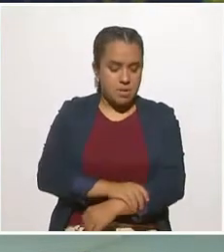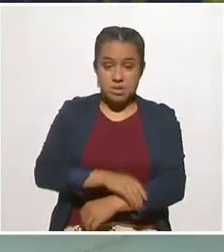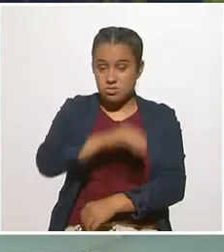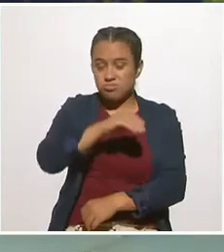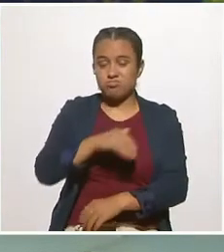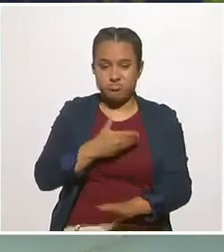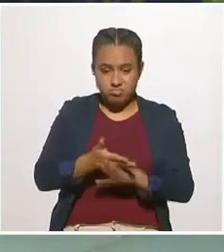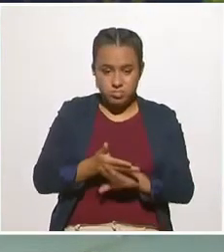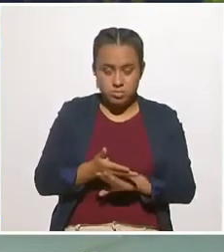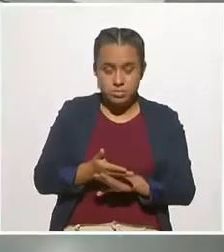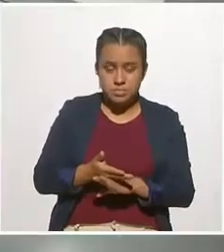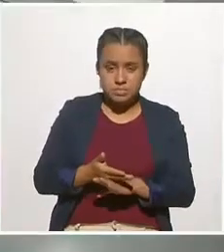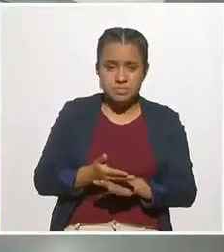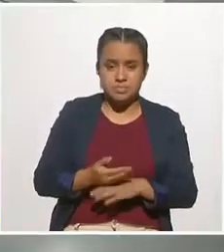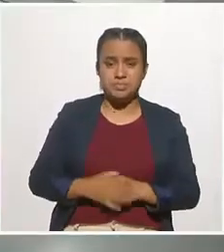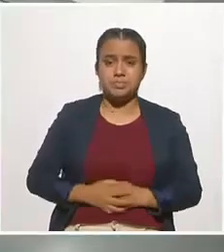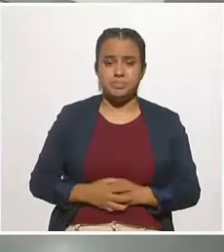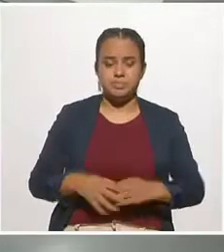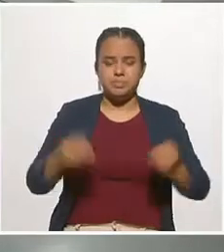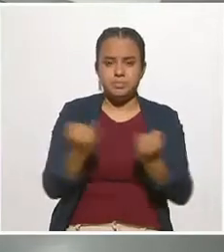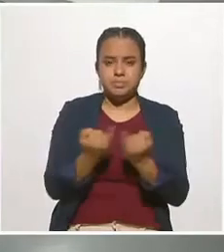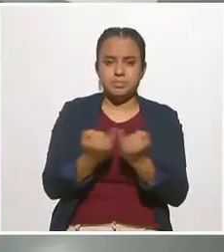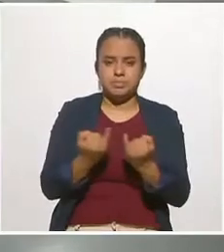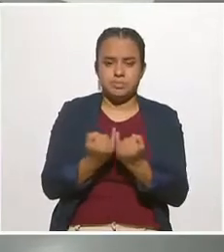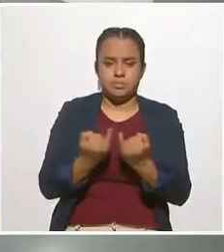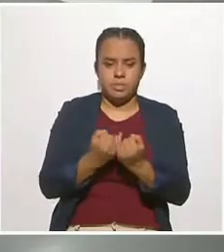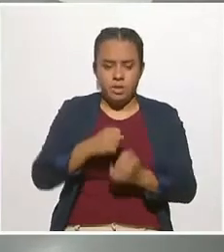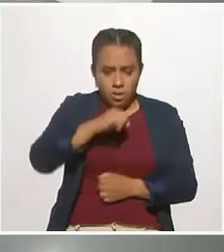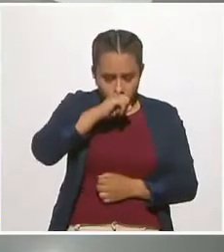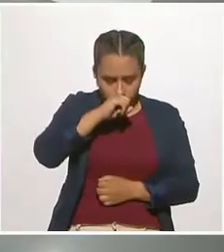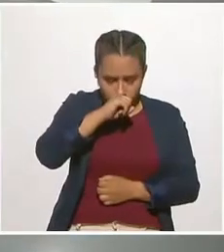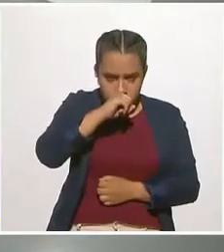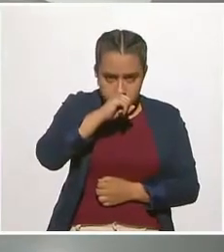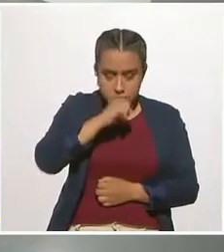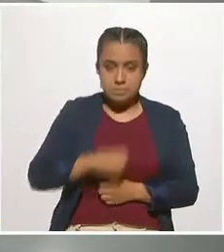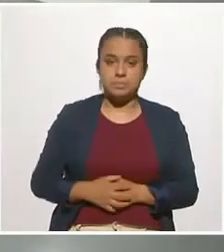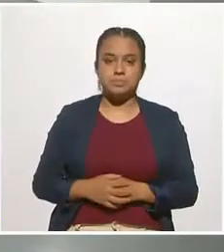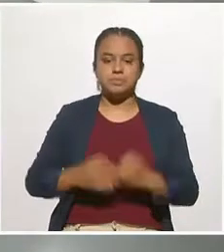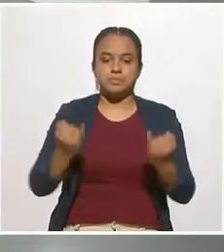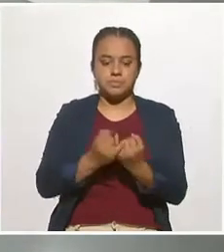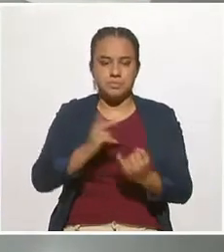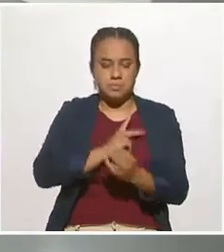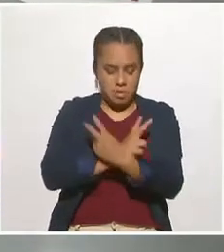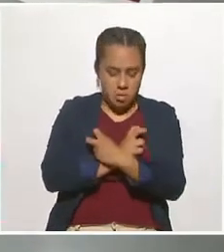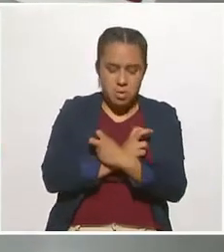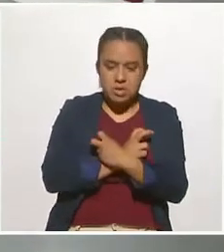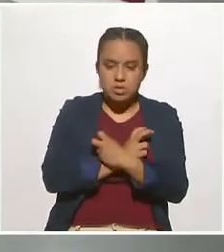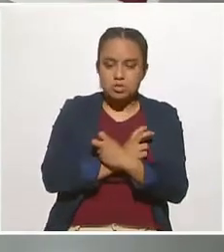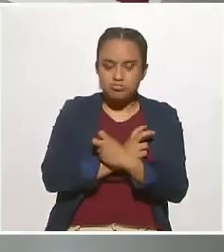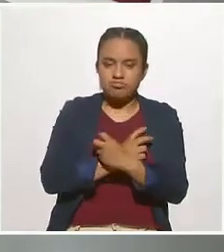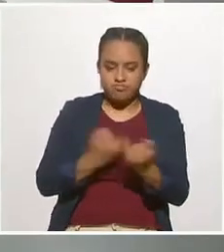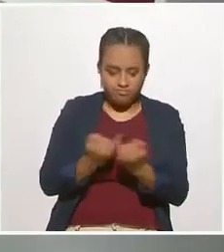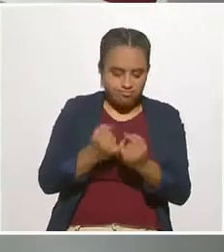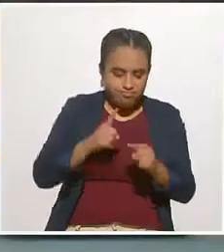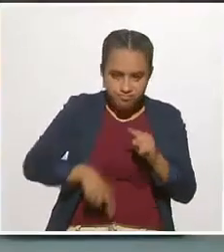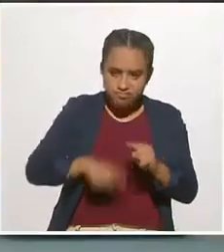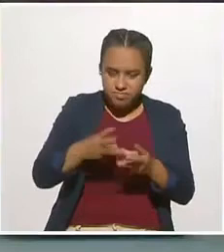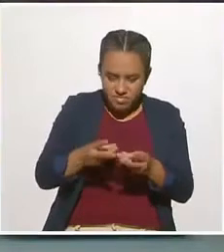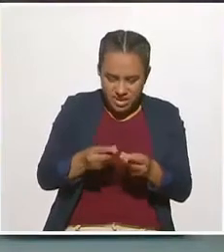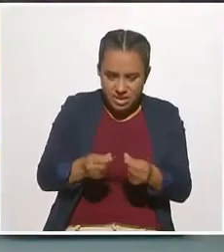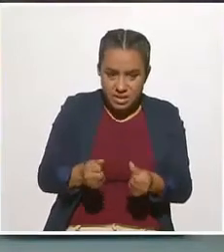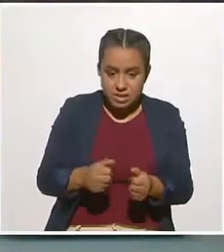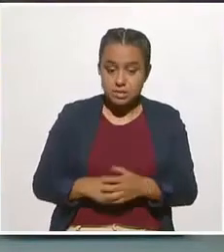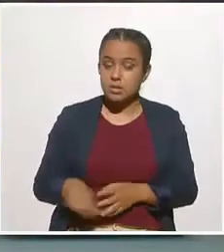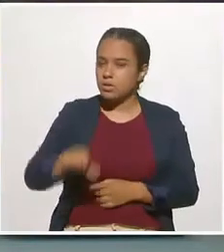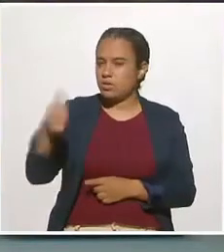una modificación en mi calcificación. Tenemos una pregunta de Gaby Contreras. Ella dice, ¿es verdad